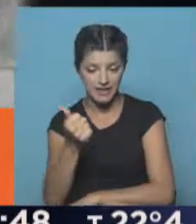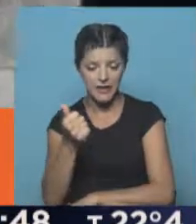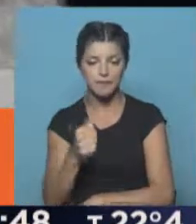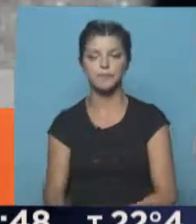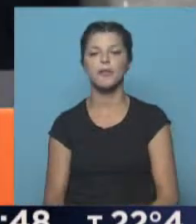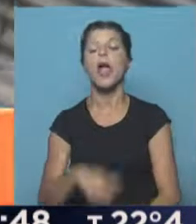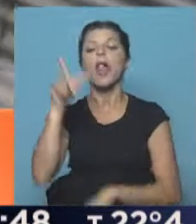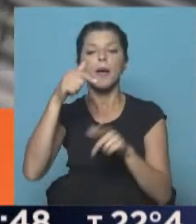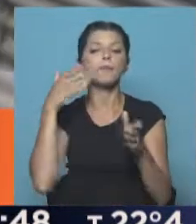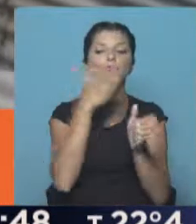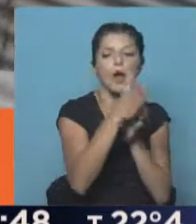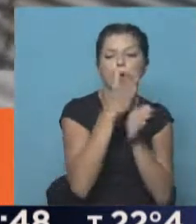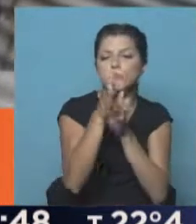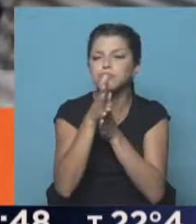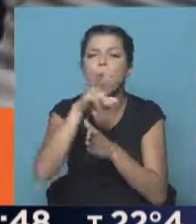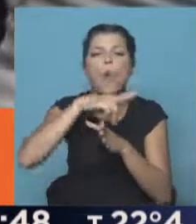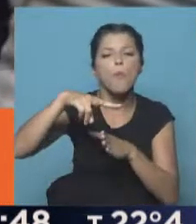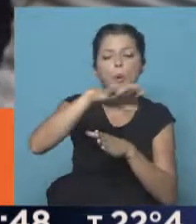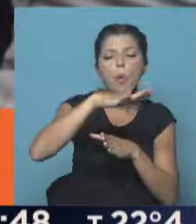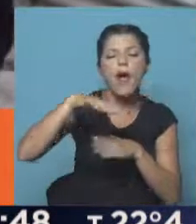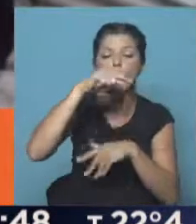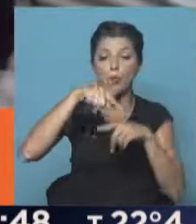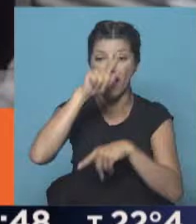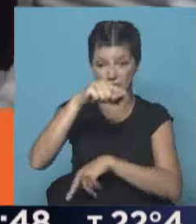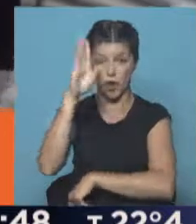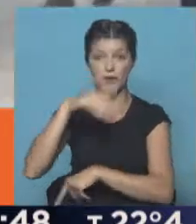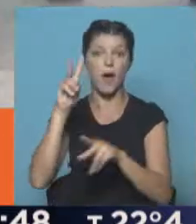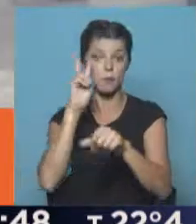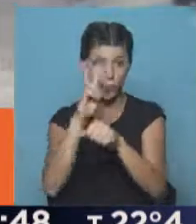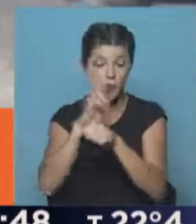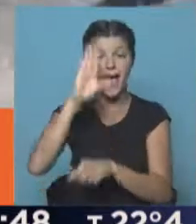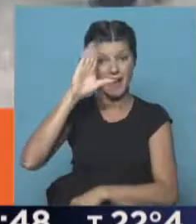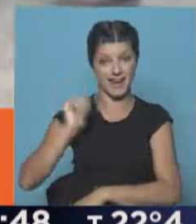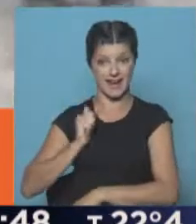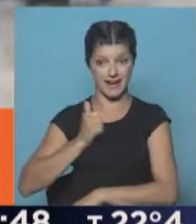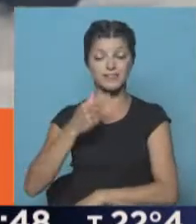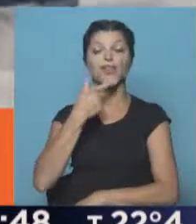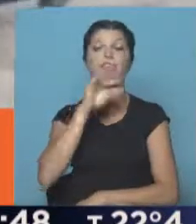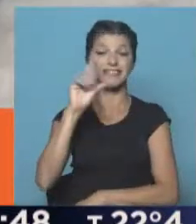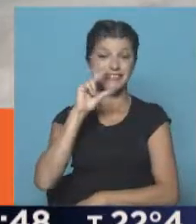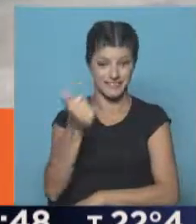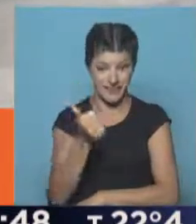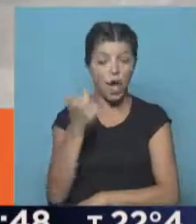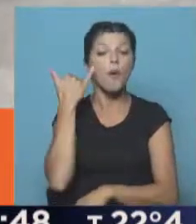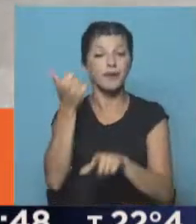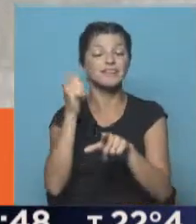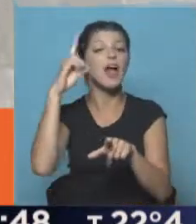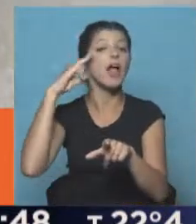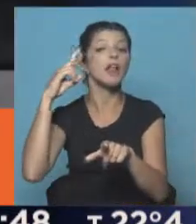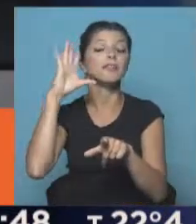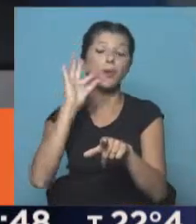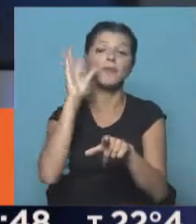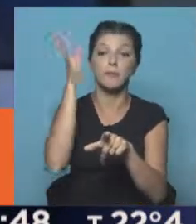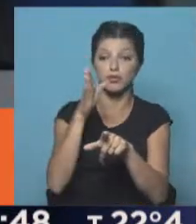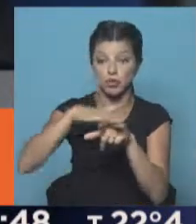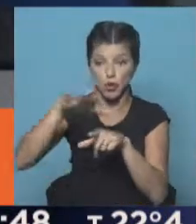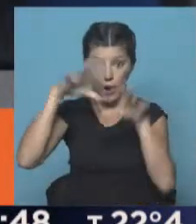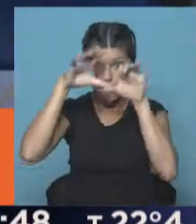buscan las áreas que quedaron en poder de las autoridades luego de que el ejército tomara casi toda la mitad oriental de la ciudad